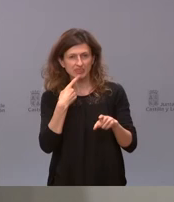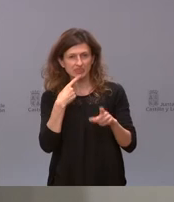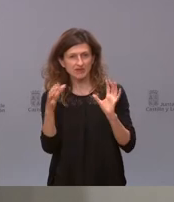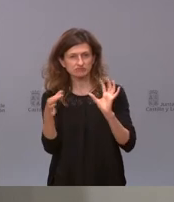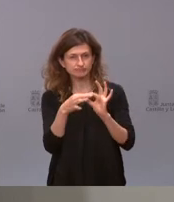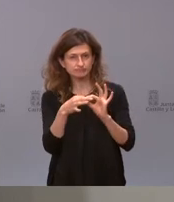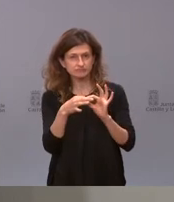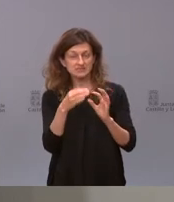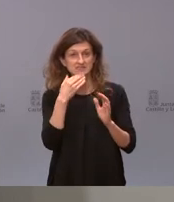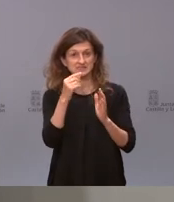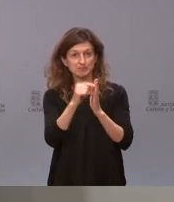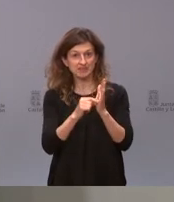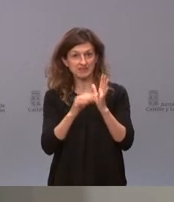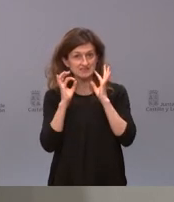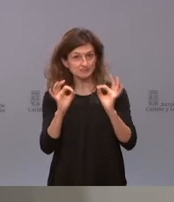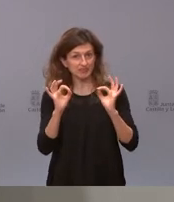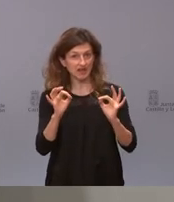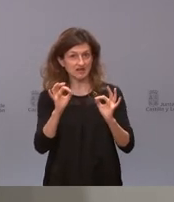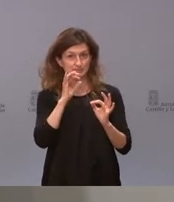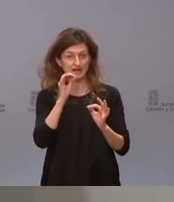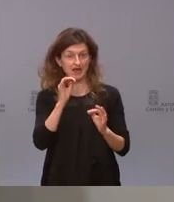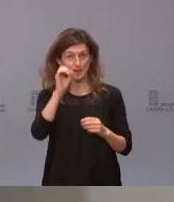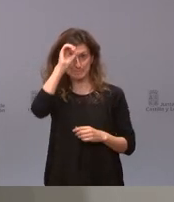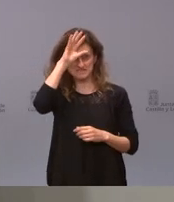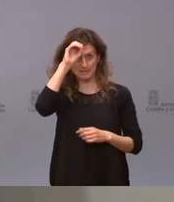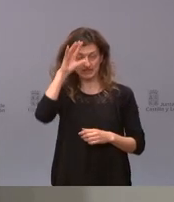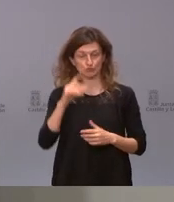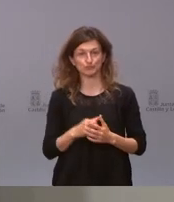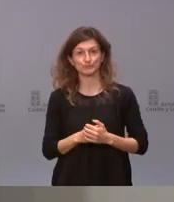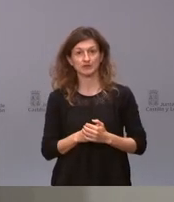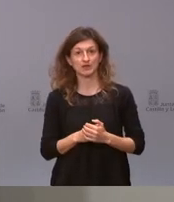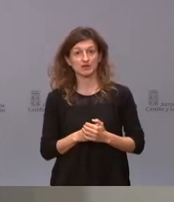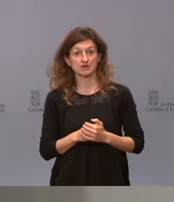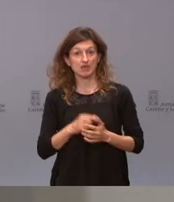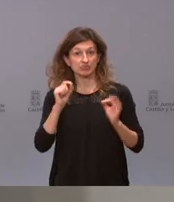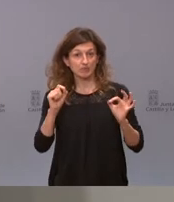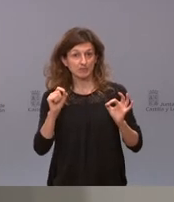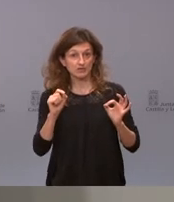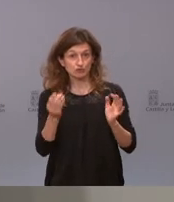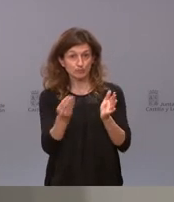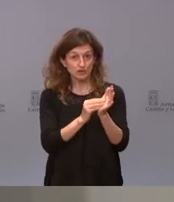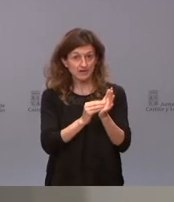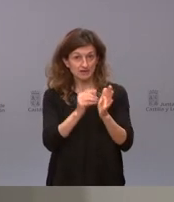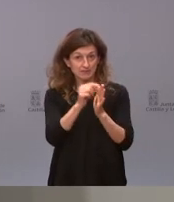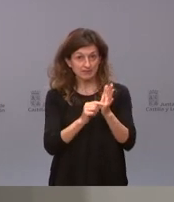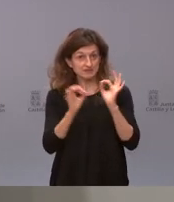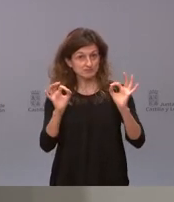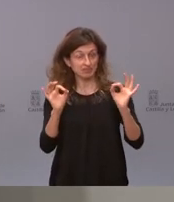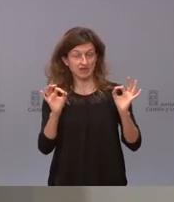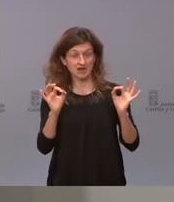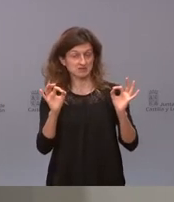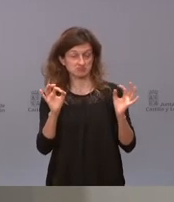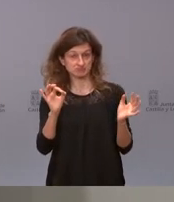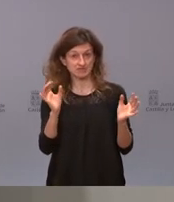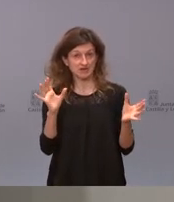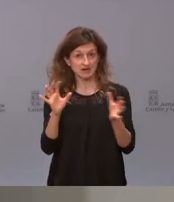queremos medidas especiales para villablino de momento no vamos a hacer medidas especiales todas las medidas especiales están